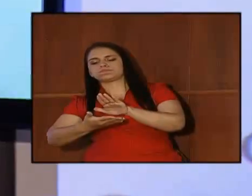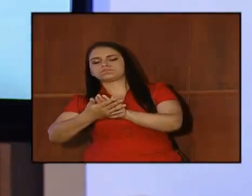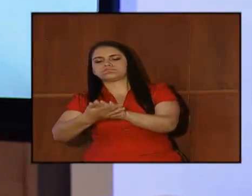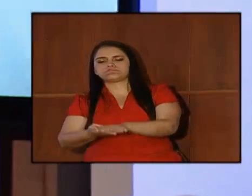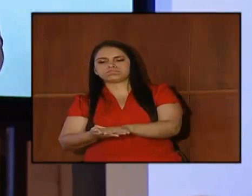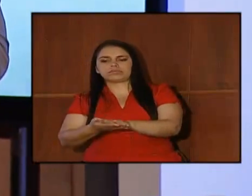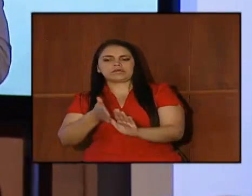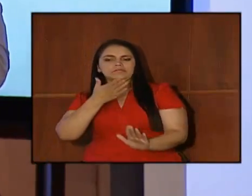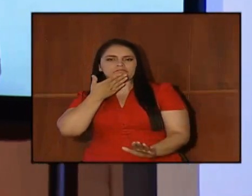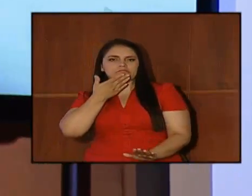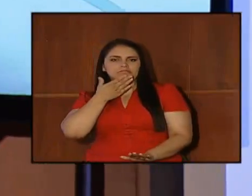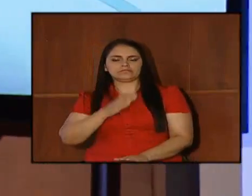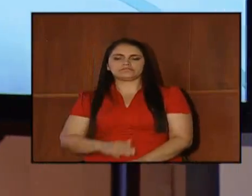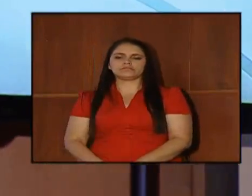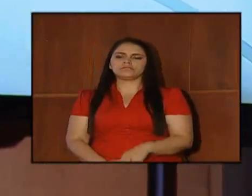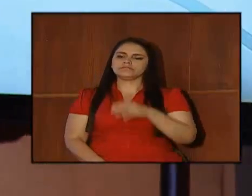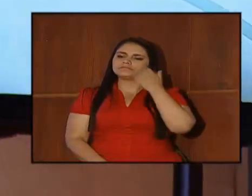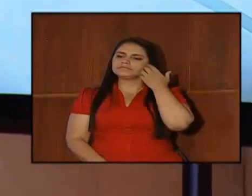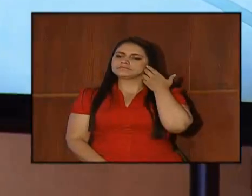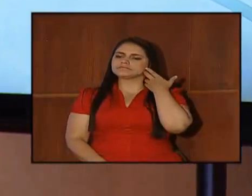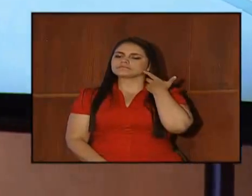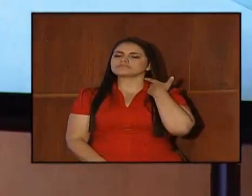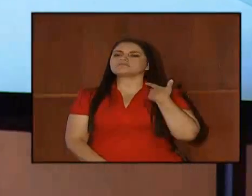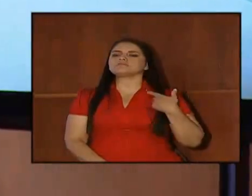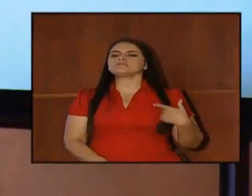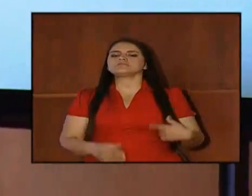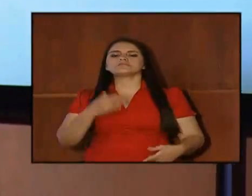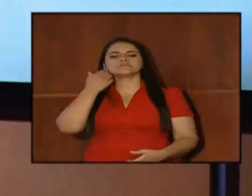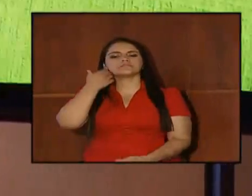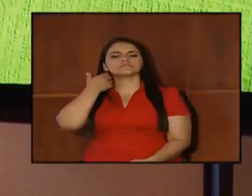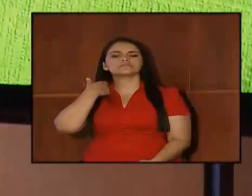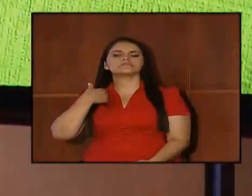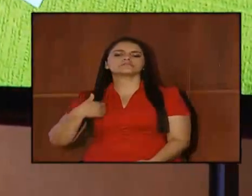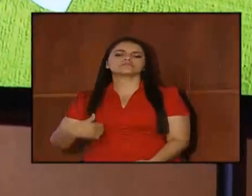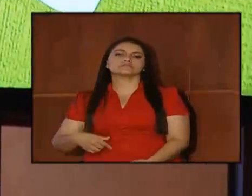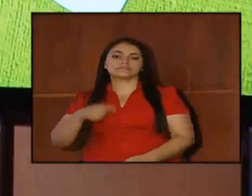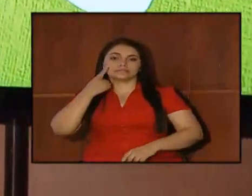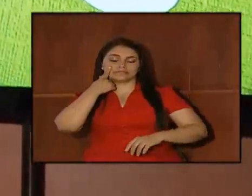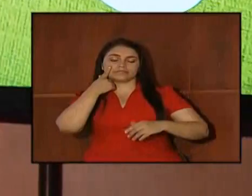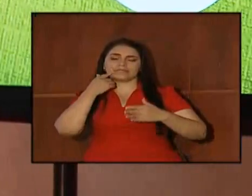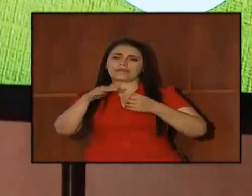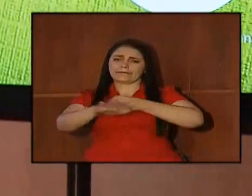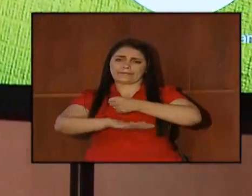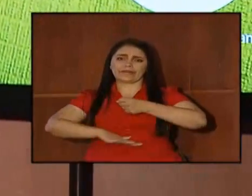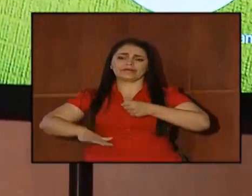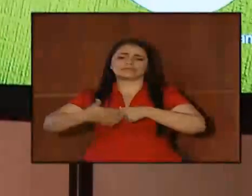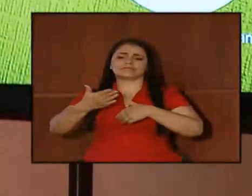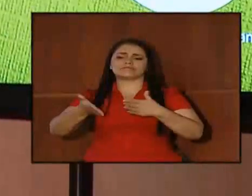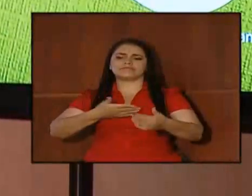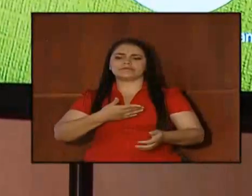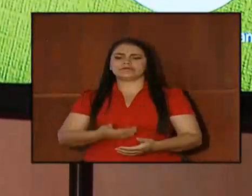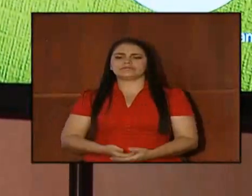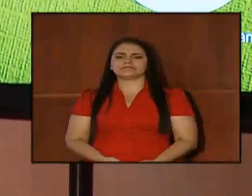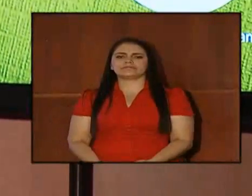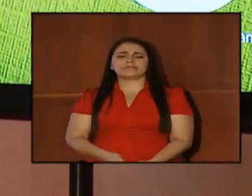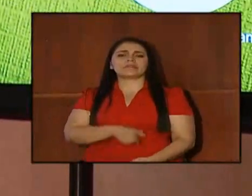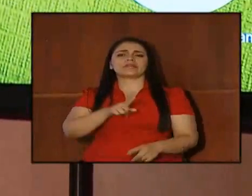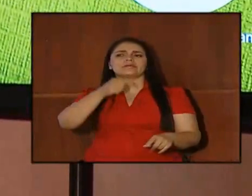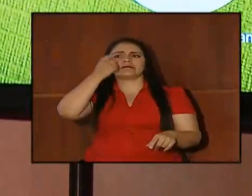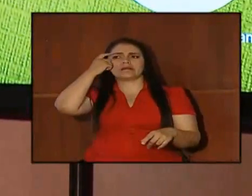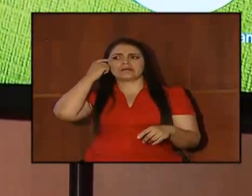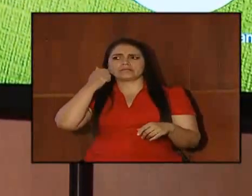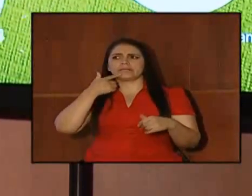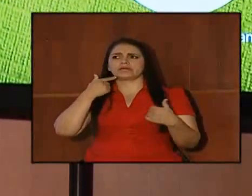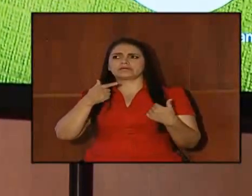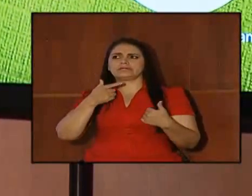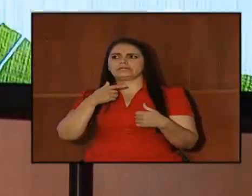piernas, ¿sí? Entonces miren que son cosas muy básicas que de pronto pecábamos por ponerle un montón